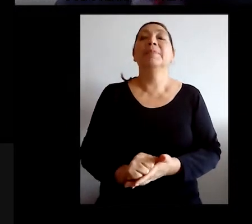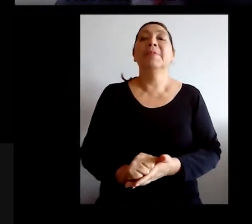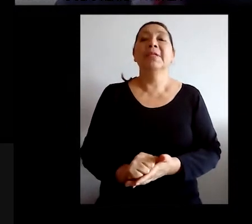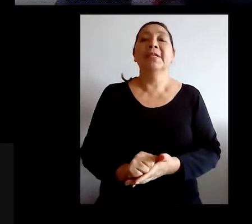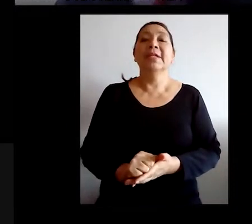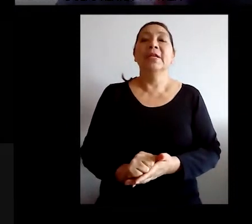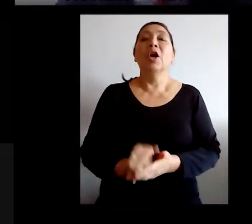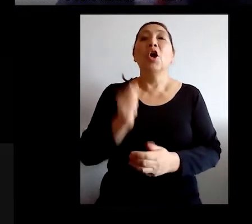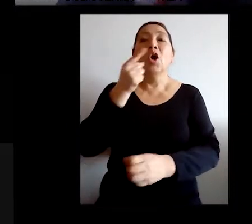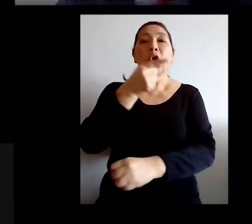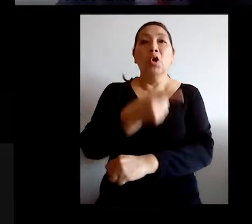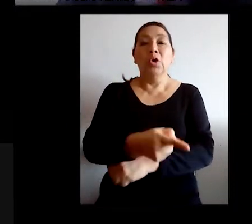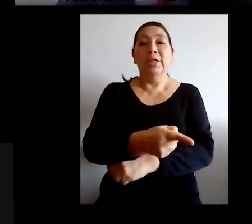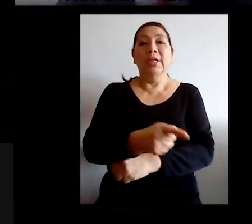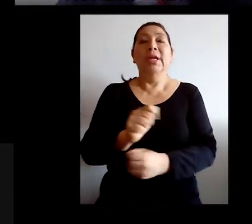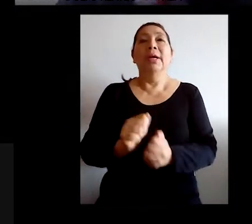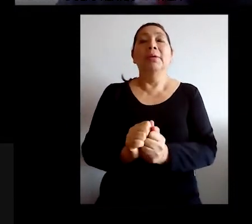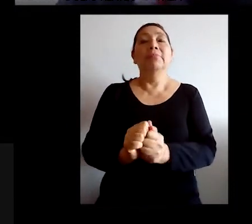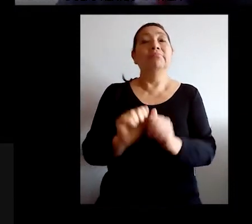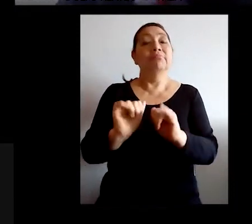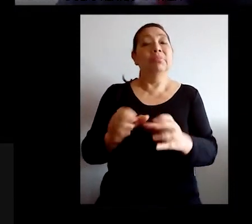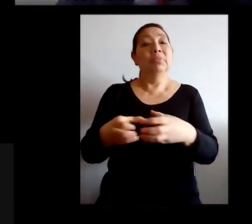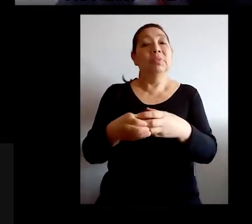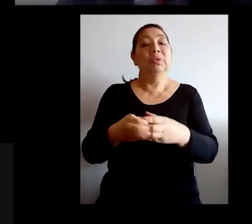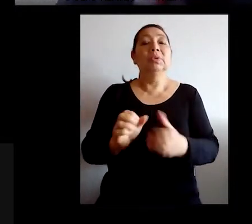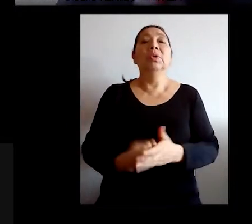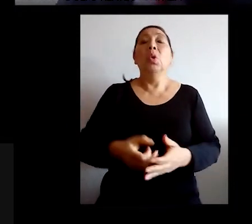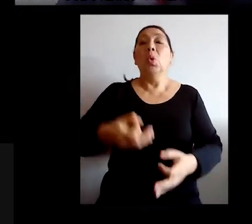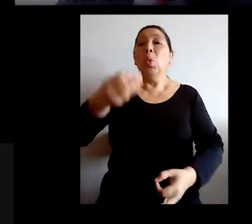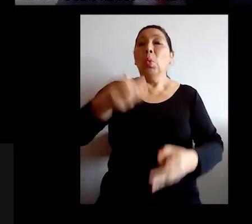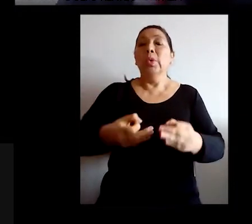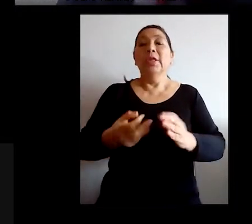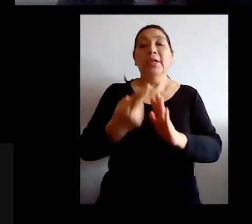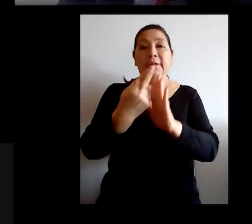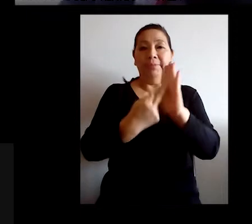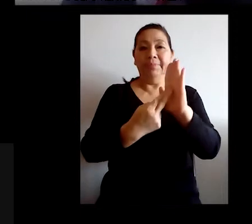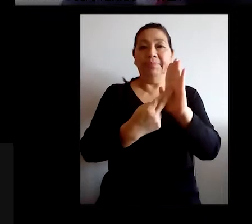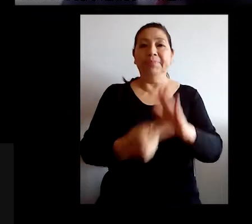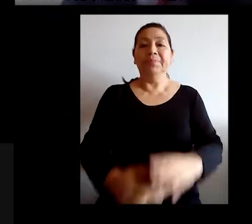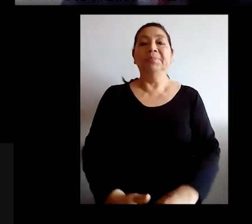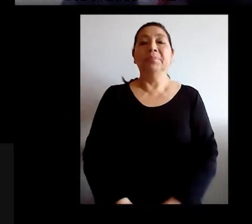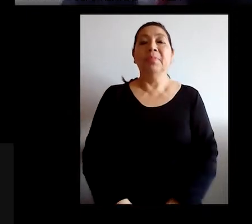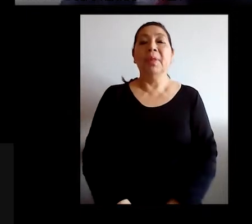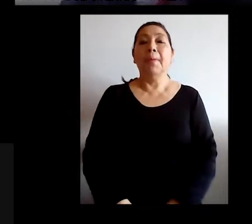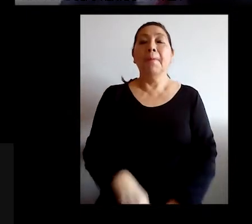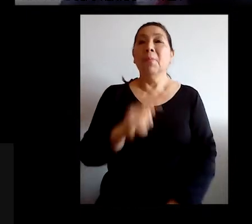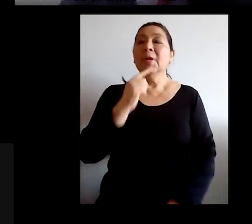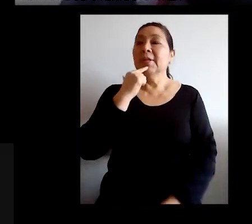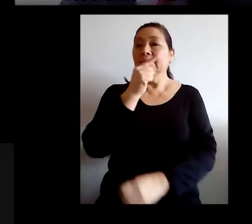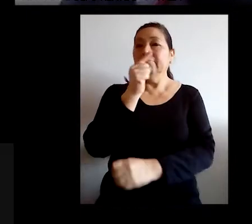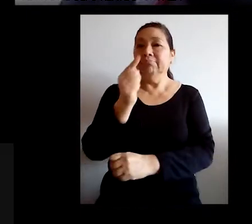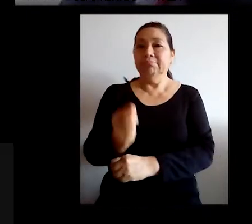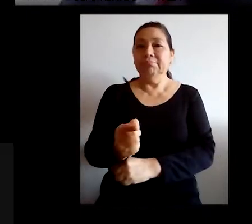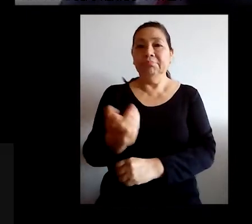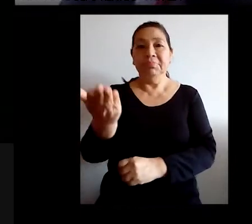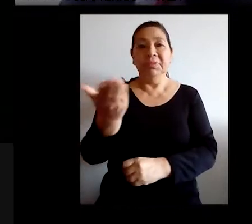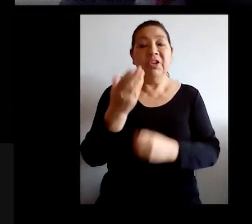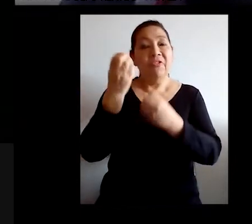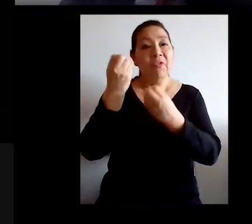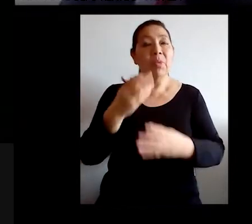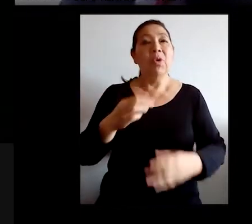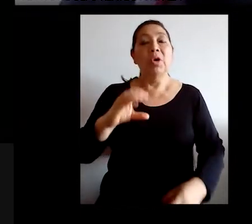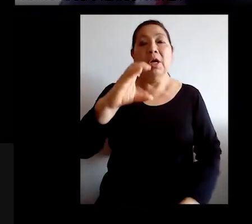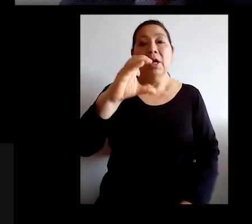contra la Sala Penal Permanente de la Corte Suprema de Justicia de la República. Por la parte demandante, ha solicitado informar el